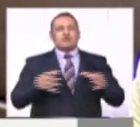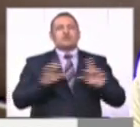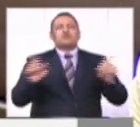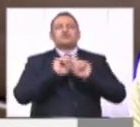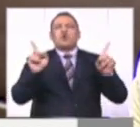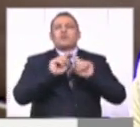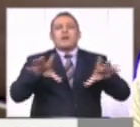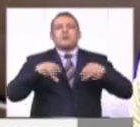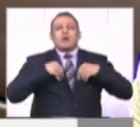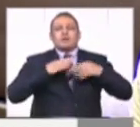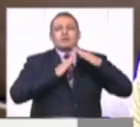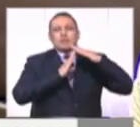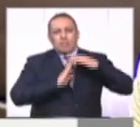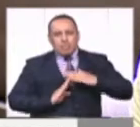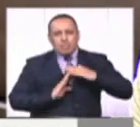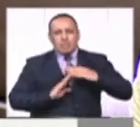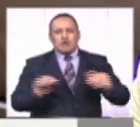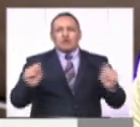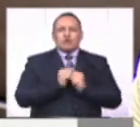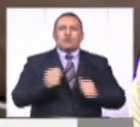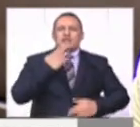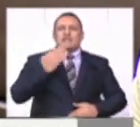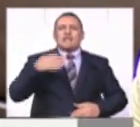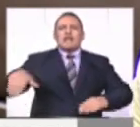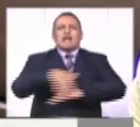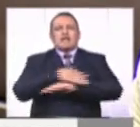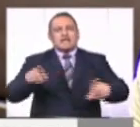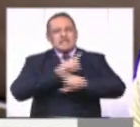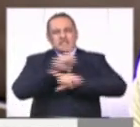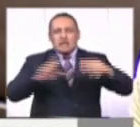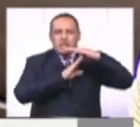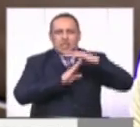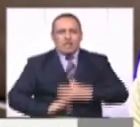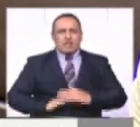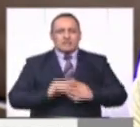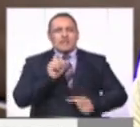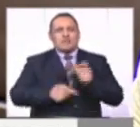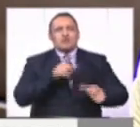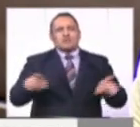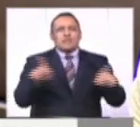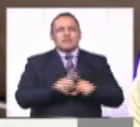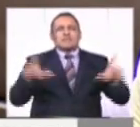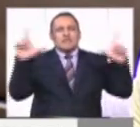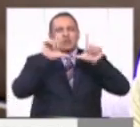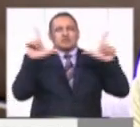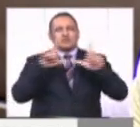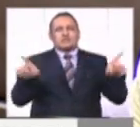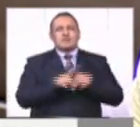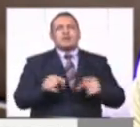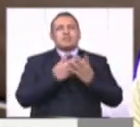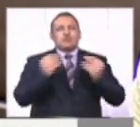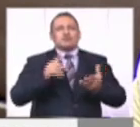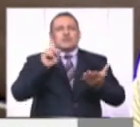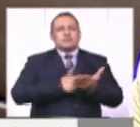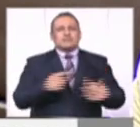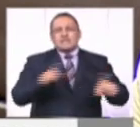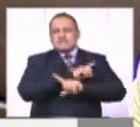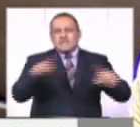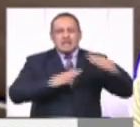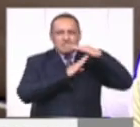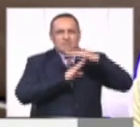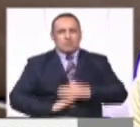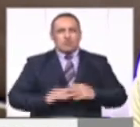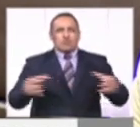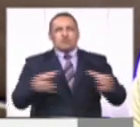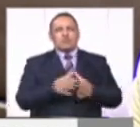nos vamos a someter ni a la presión de la calle ni a la presión del mediatismo periodístico Muchas veces ni a la presión del